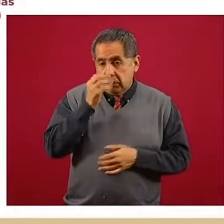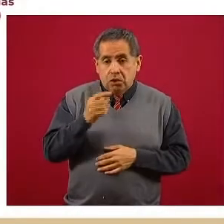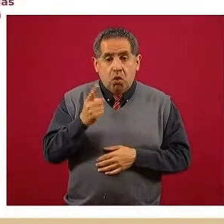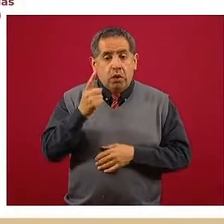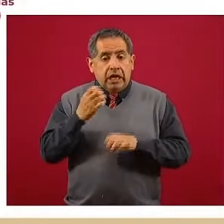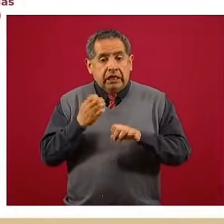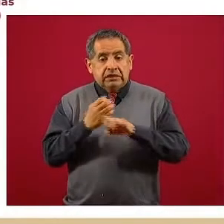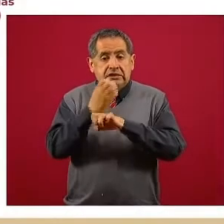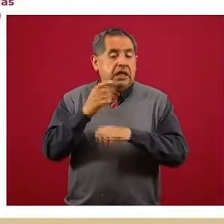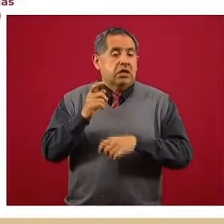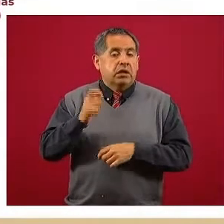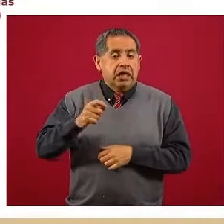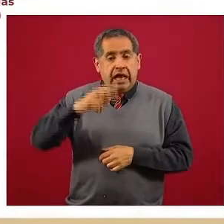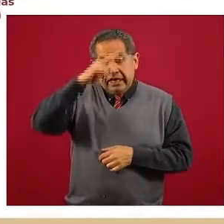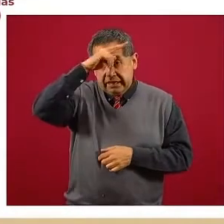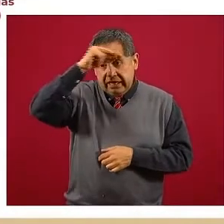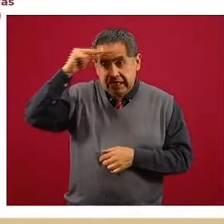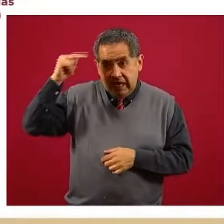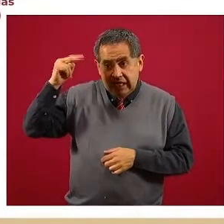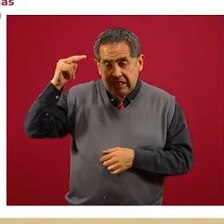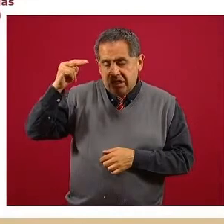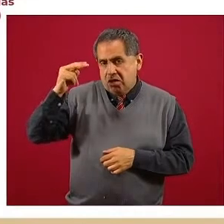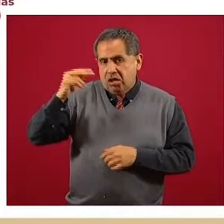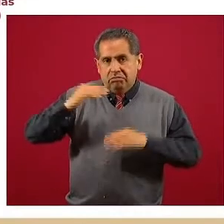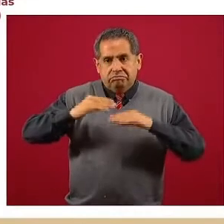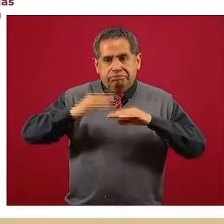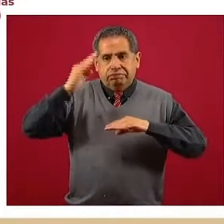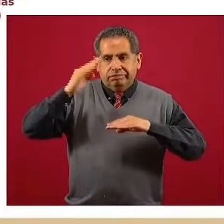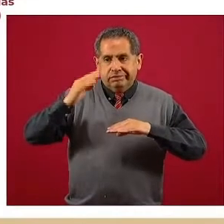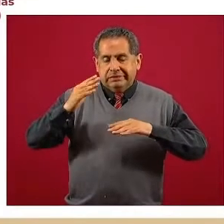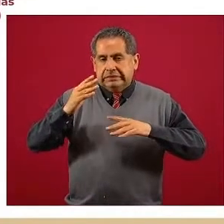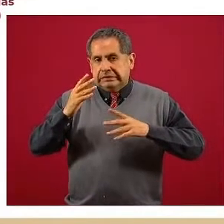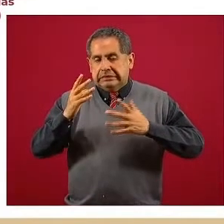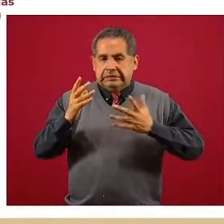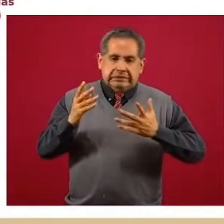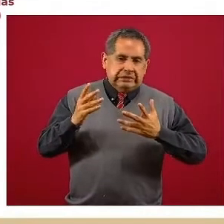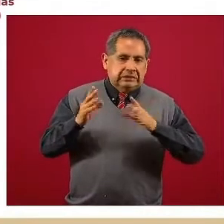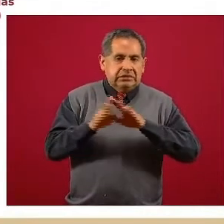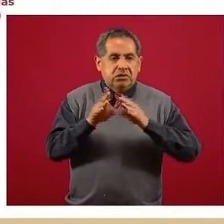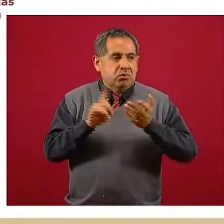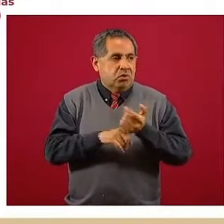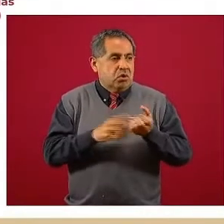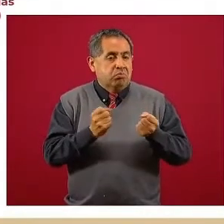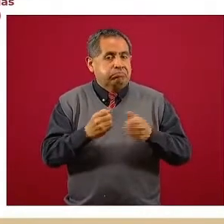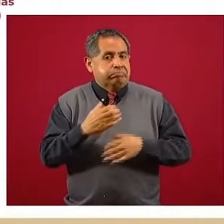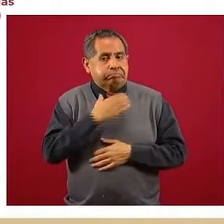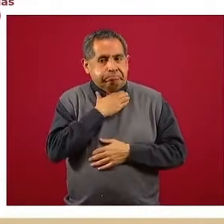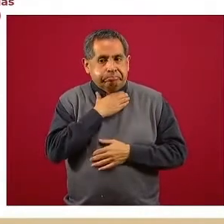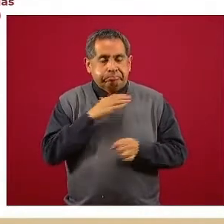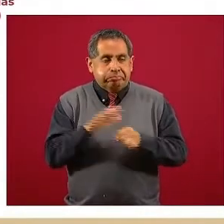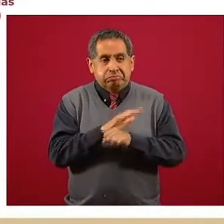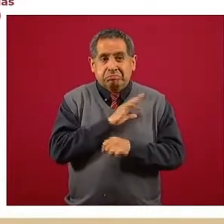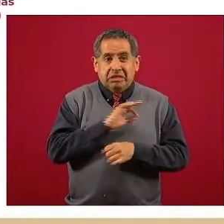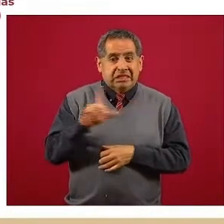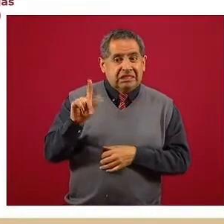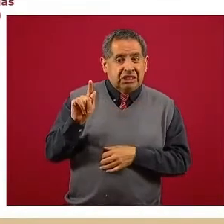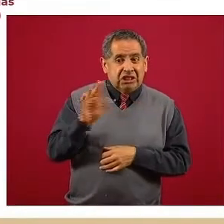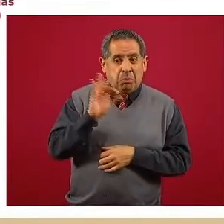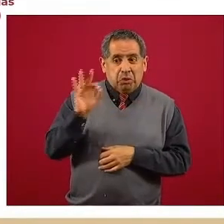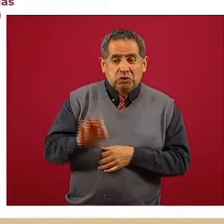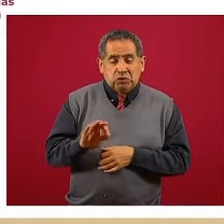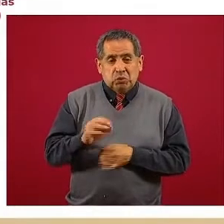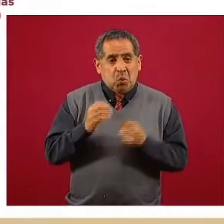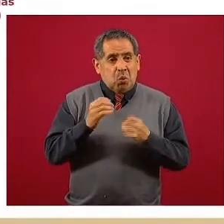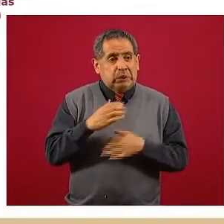que sería el estado de Nayarit, supera este nivel de seguridad de tener una ocupación máxima de un 70%, lo